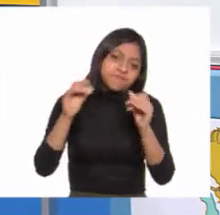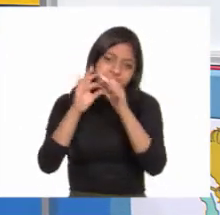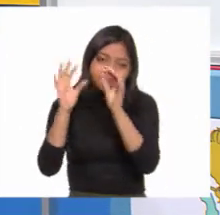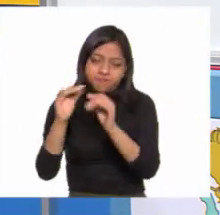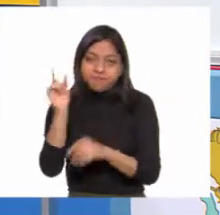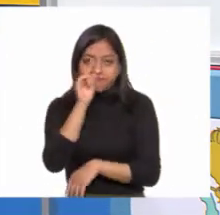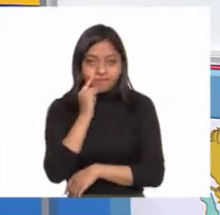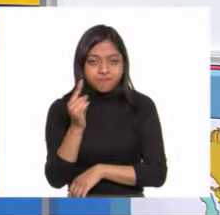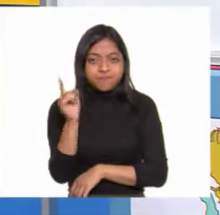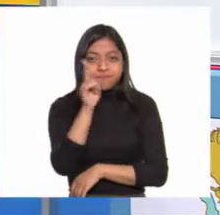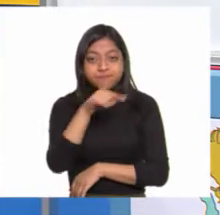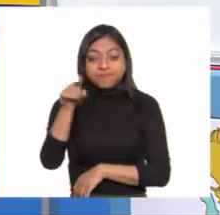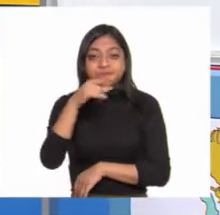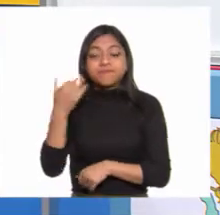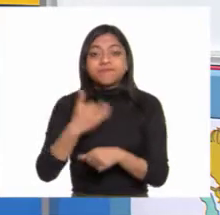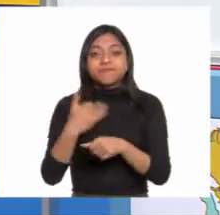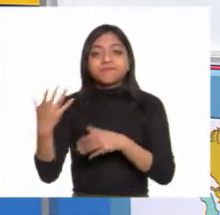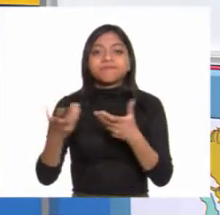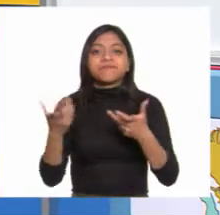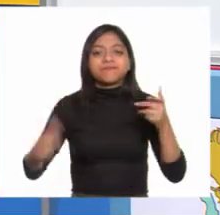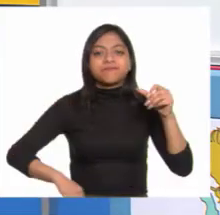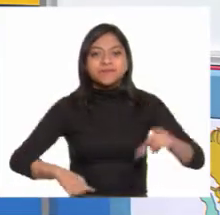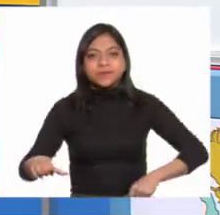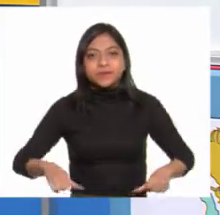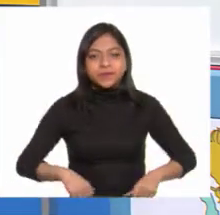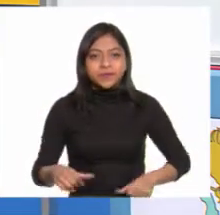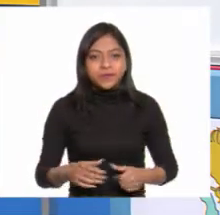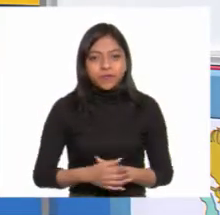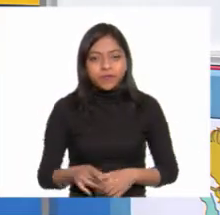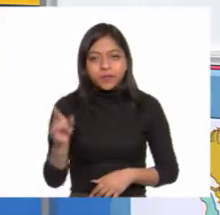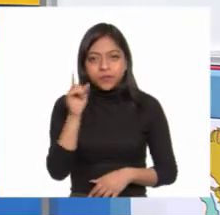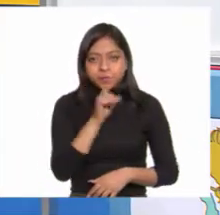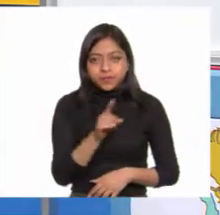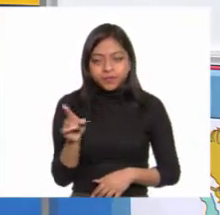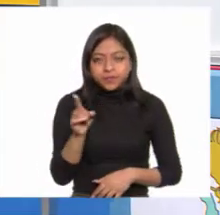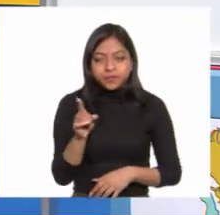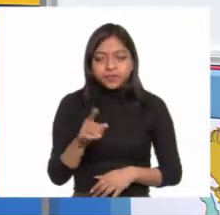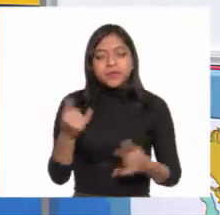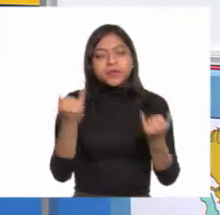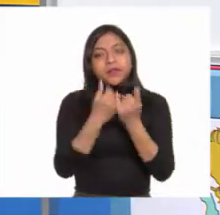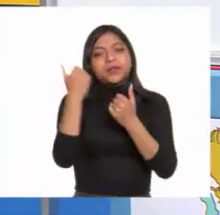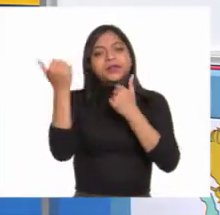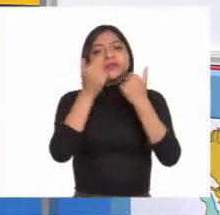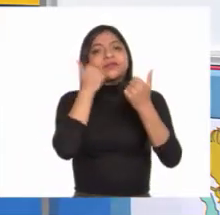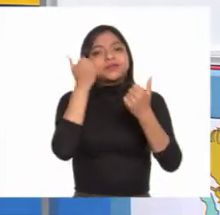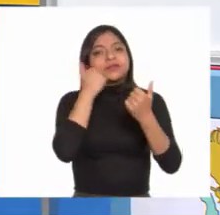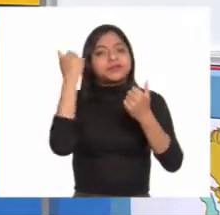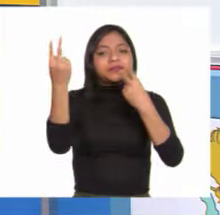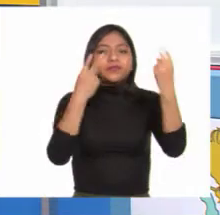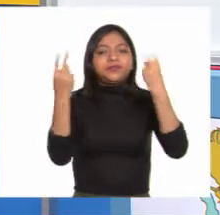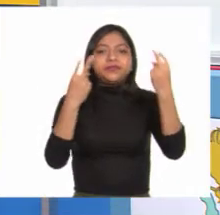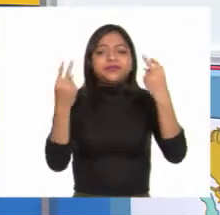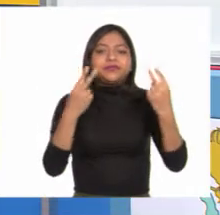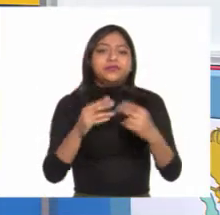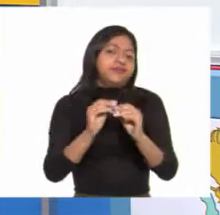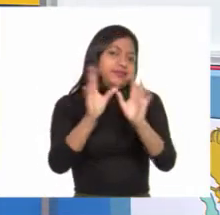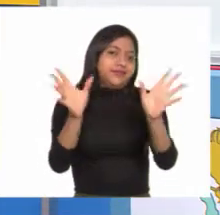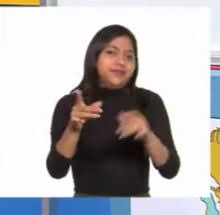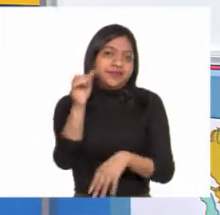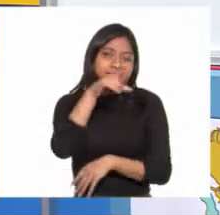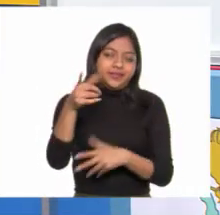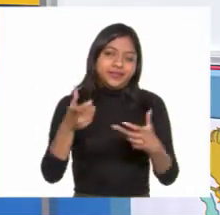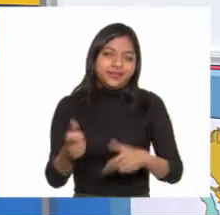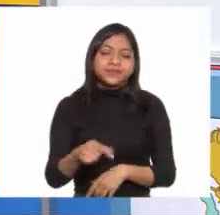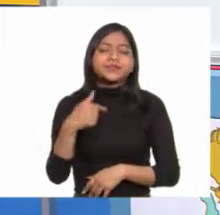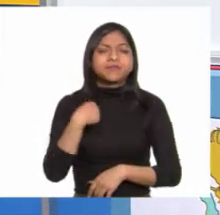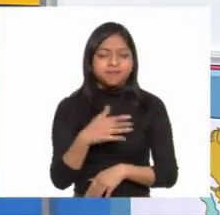propongo realizar las siguientes actividades. A ustedes y a nuestros estudiantes que nos están viendo desde casa, por supuesto, les